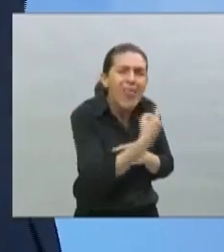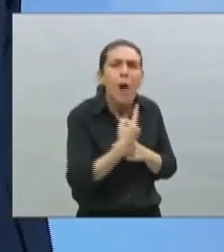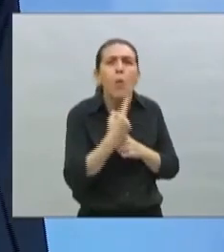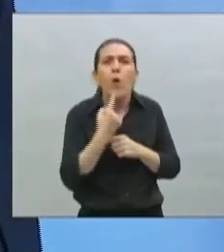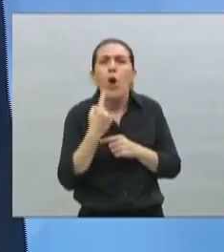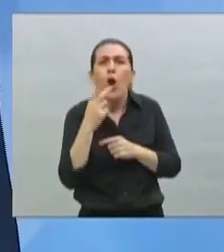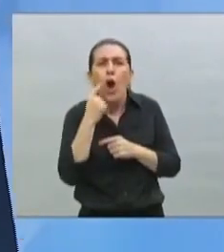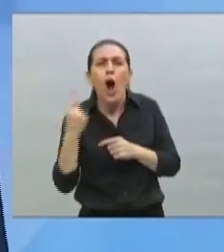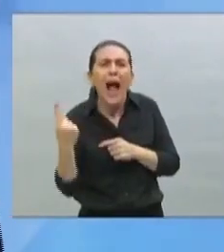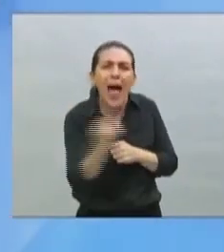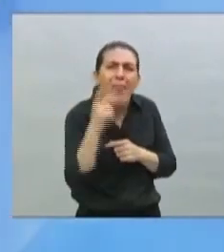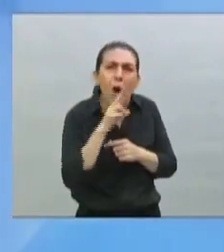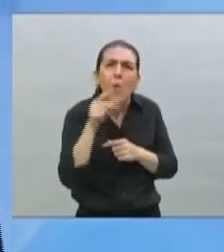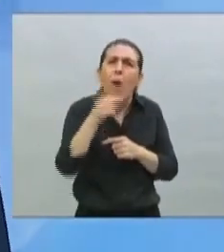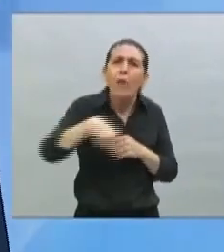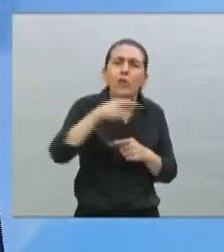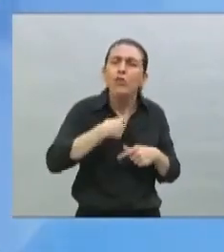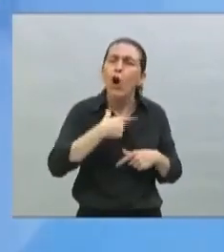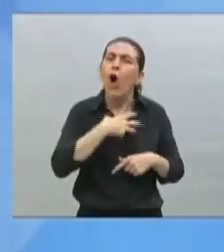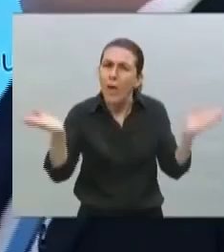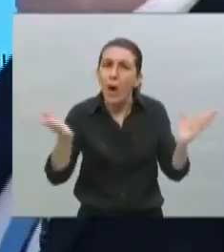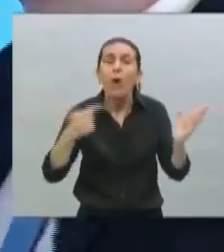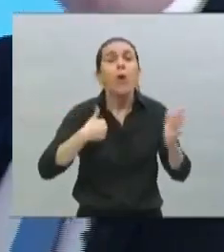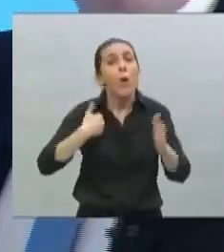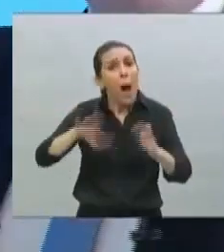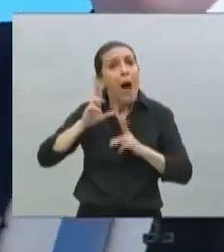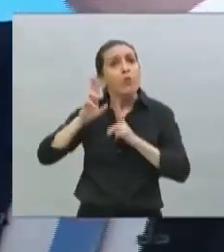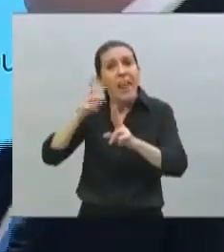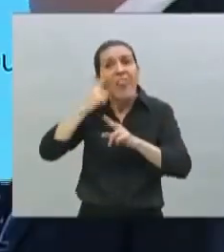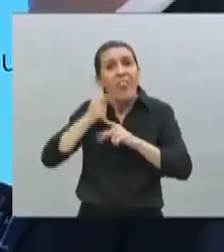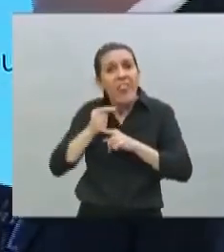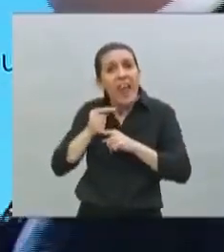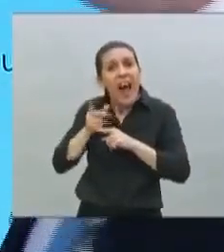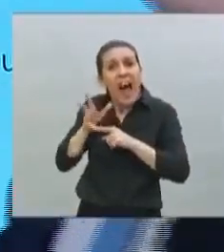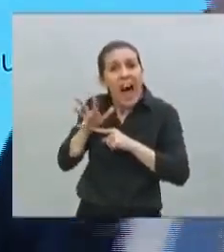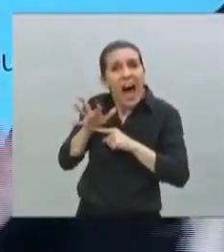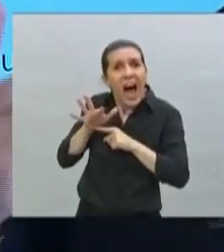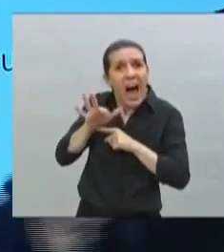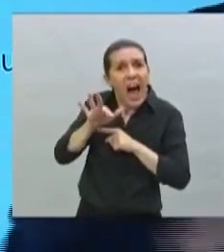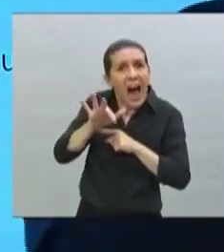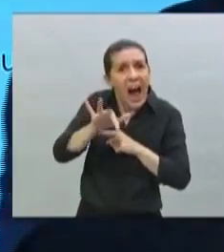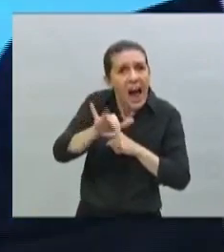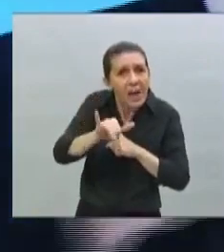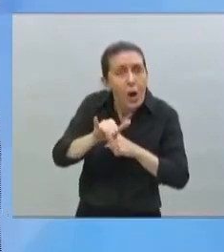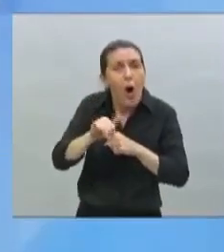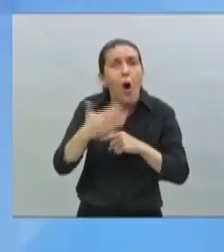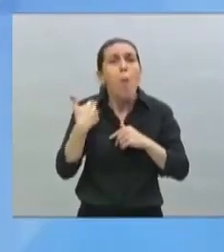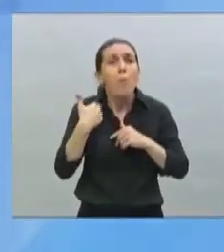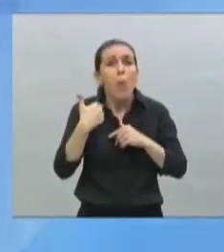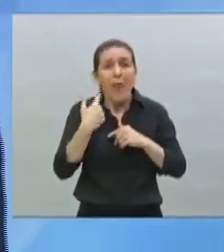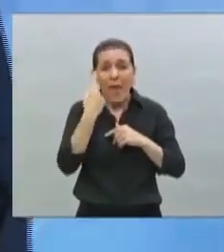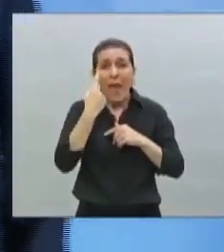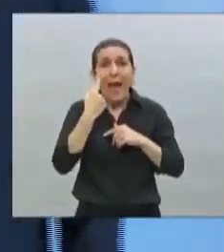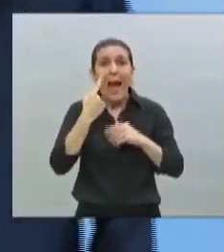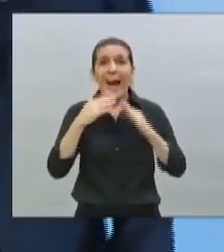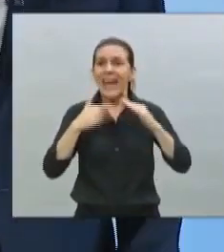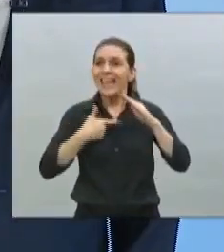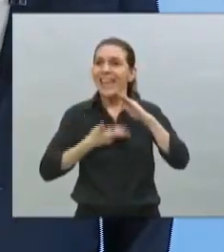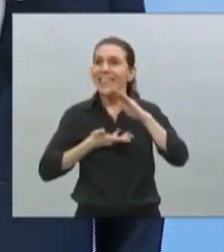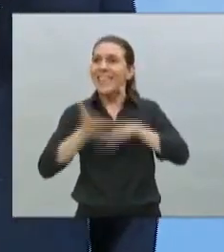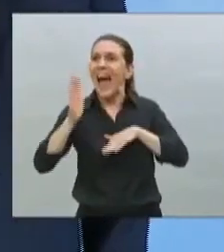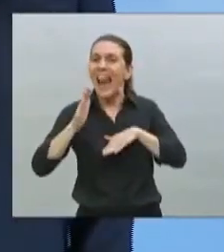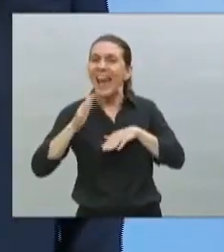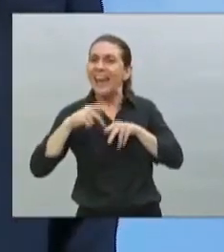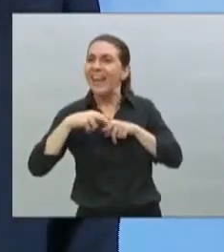Es que vamos a autorizar que diariamente cualquier persona pueda salir en un radio de hasta 500 metros de su